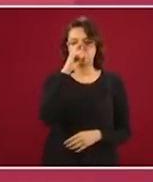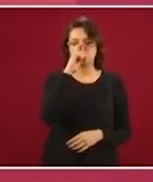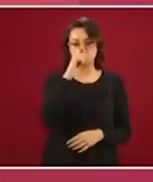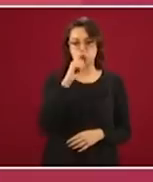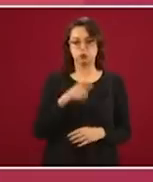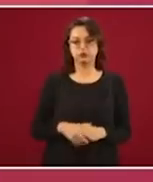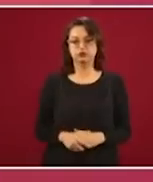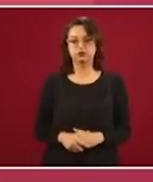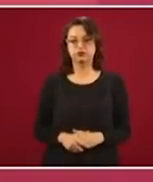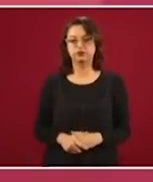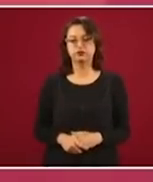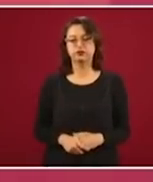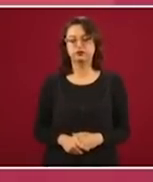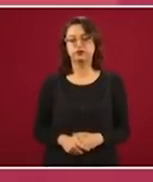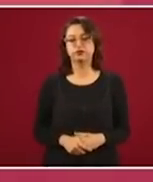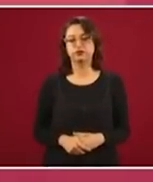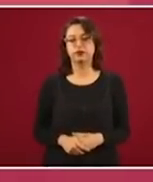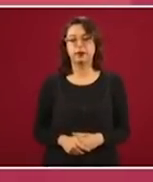interpretar,